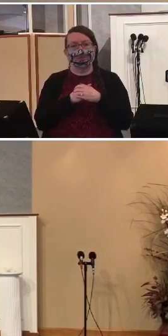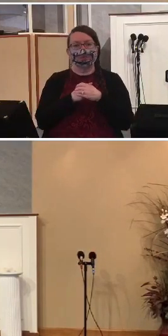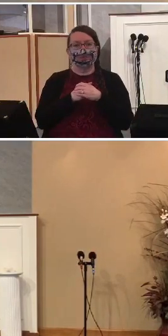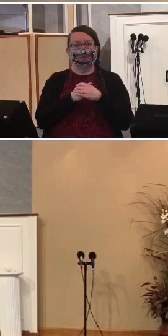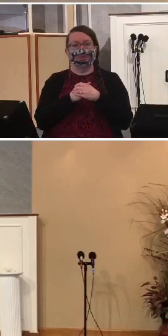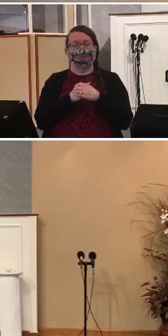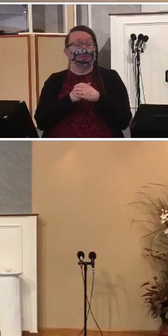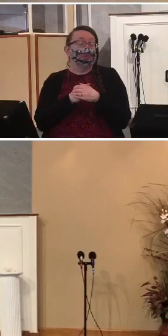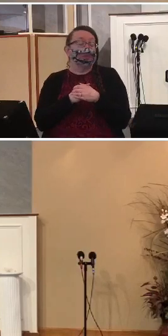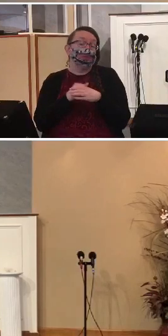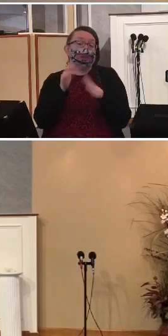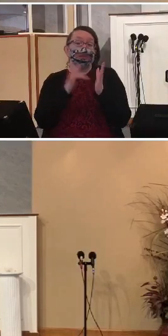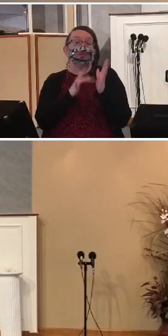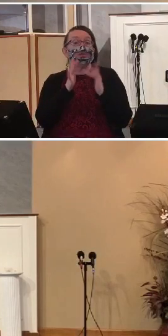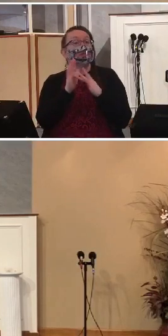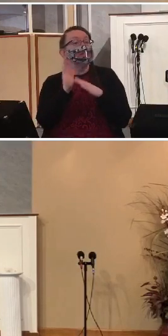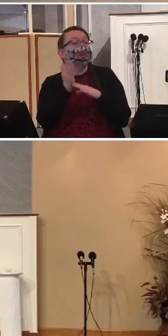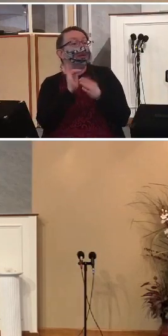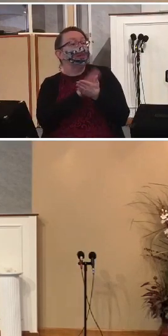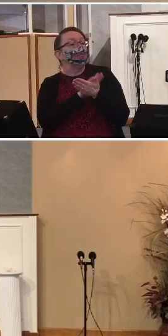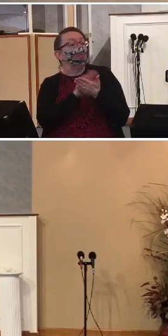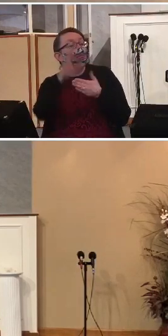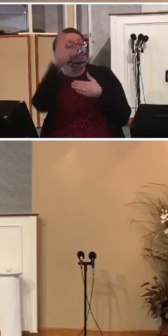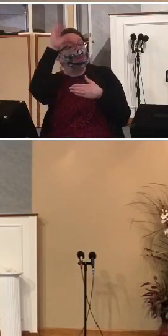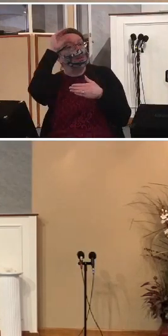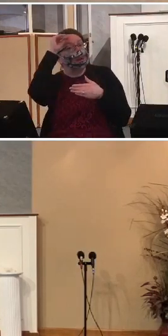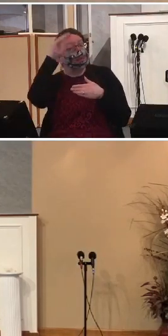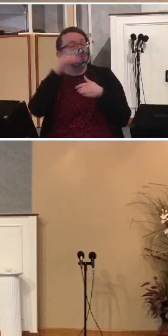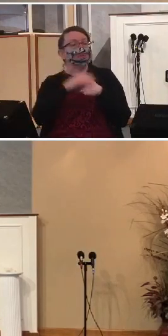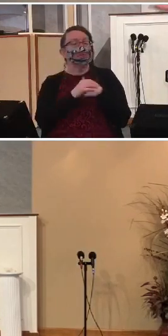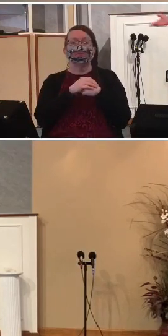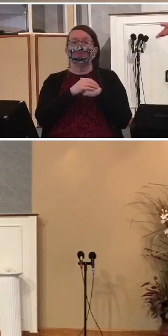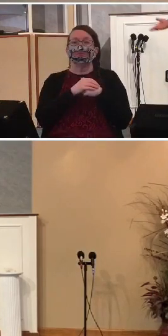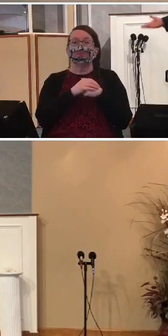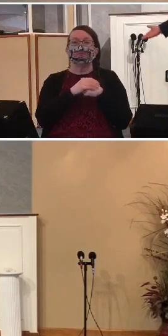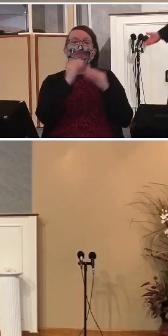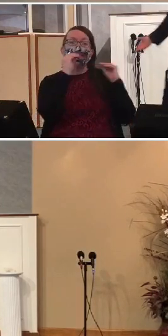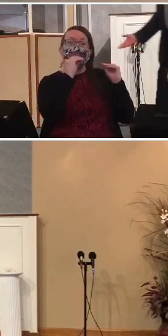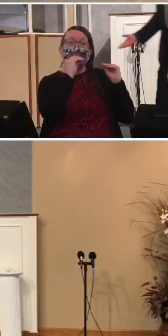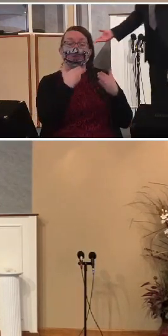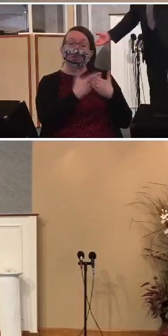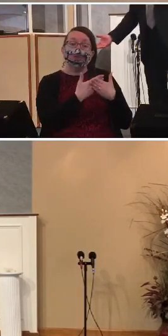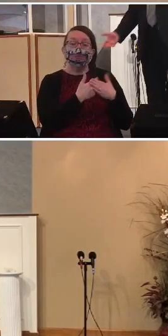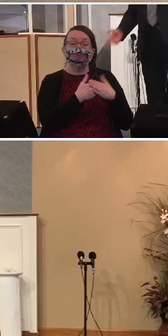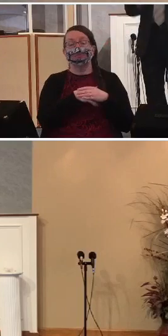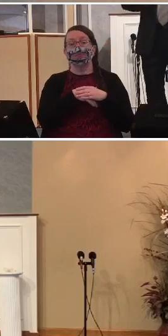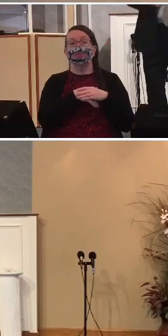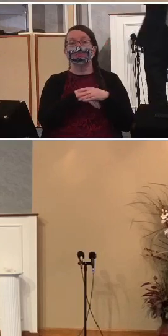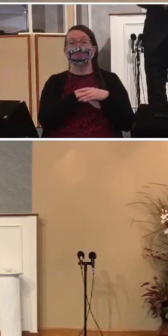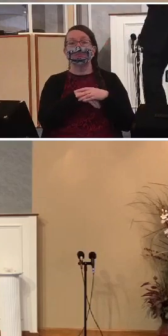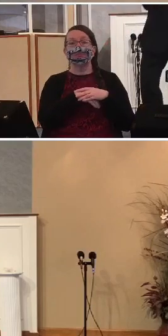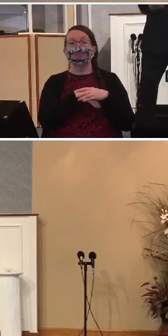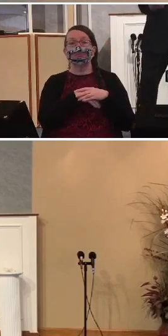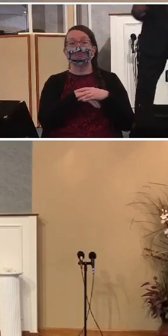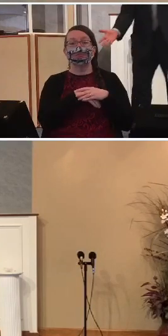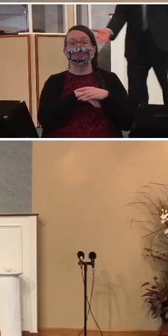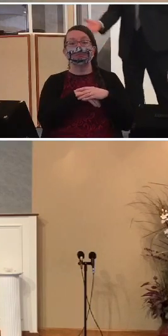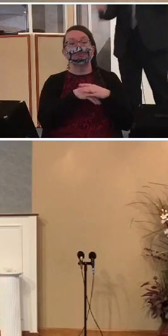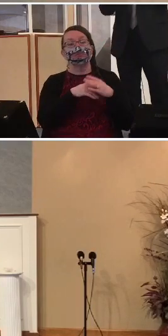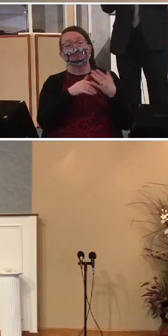Ah, bueno, él parece como un buen muchacho. Él enseña bastante bien. Y